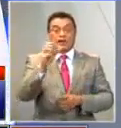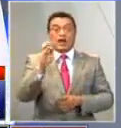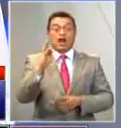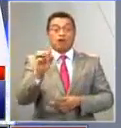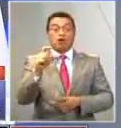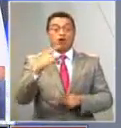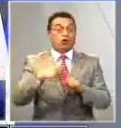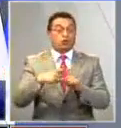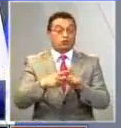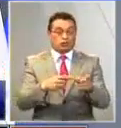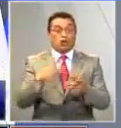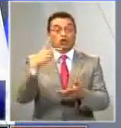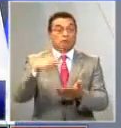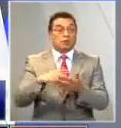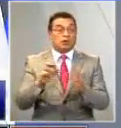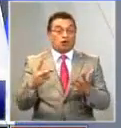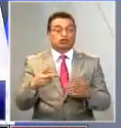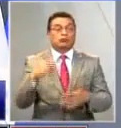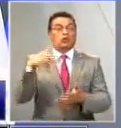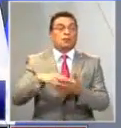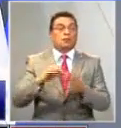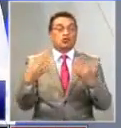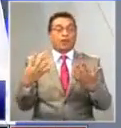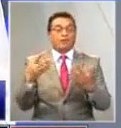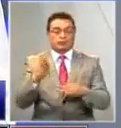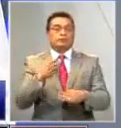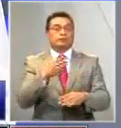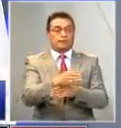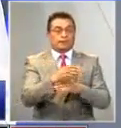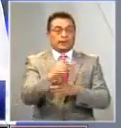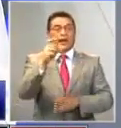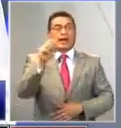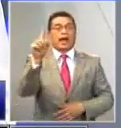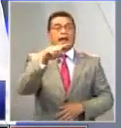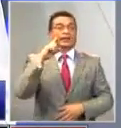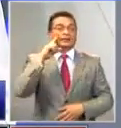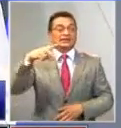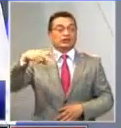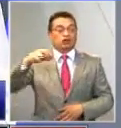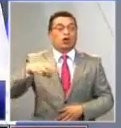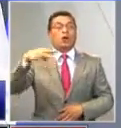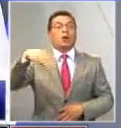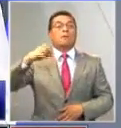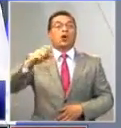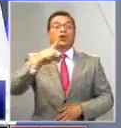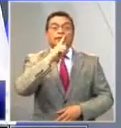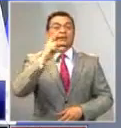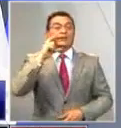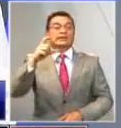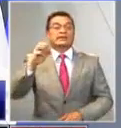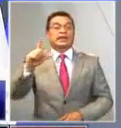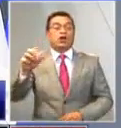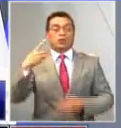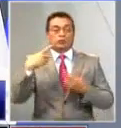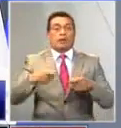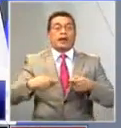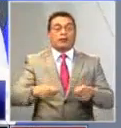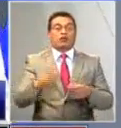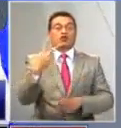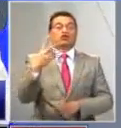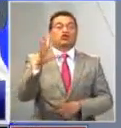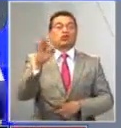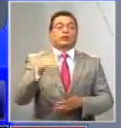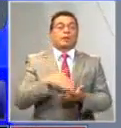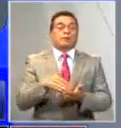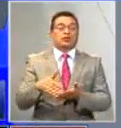año 2008-2009 visitaba el Casino Monticello y tenía un gasto de aproximadamente 150 millones de pesos. ¿Por qué?